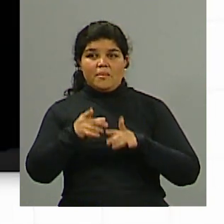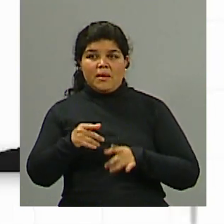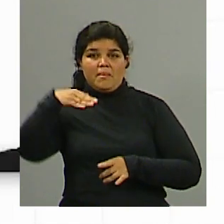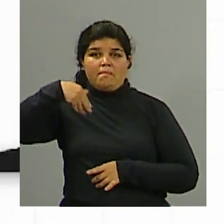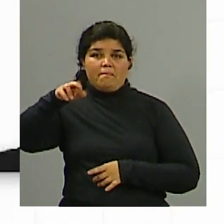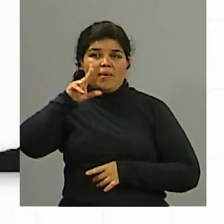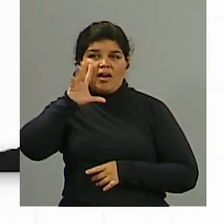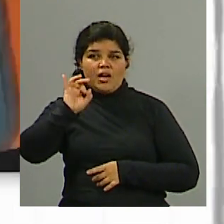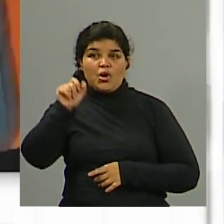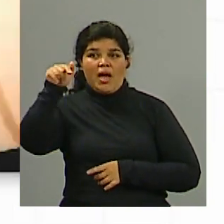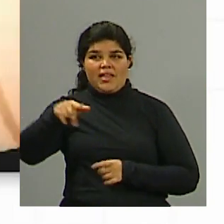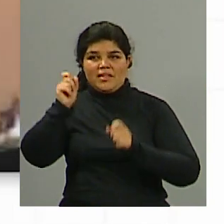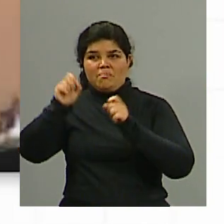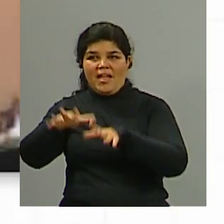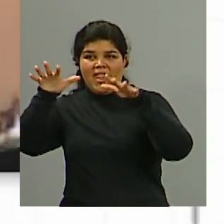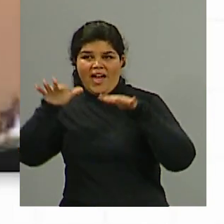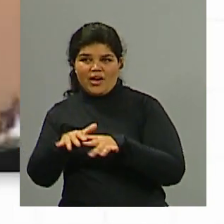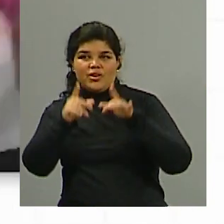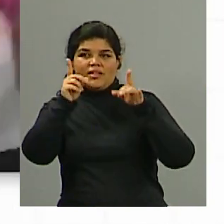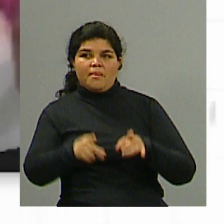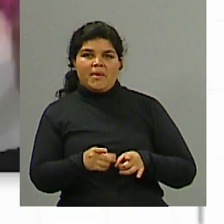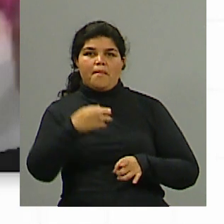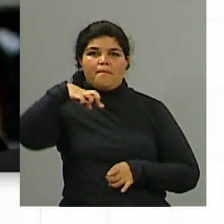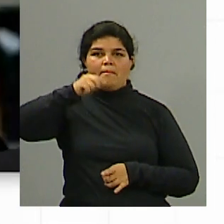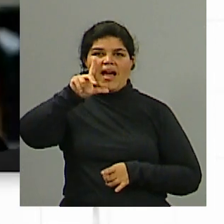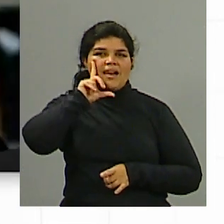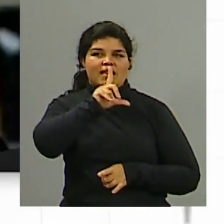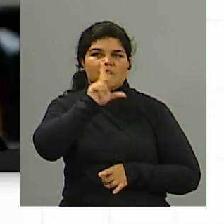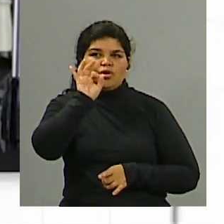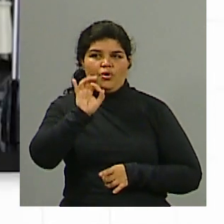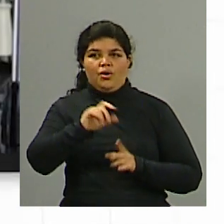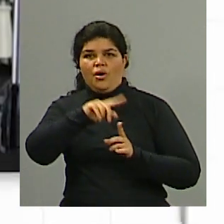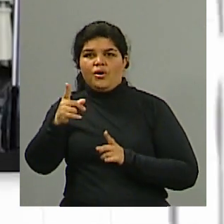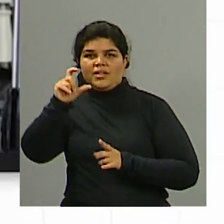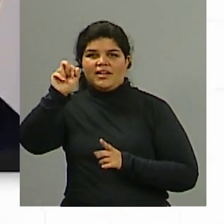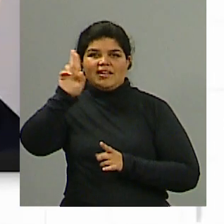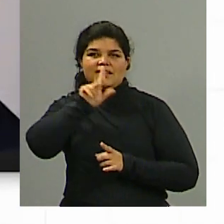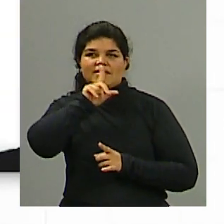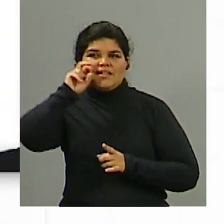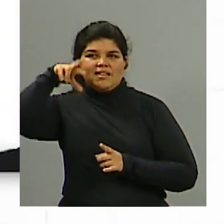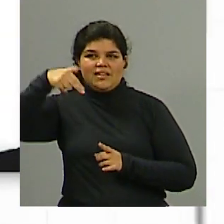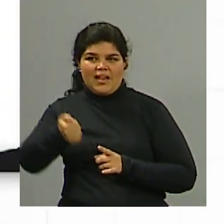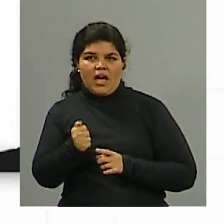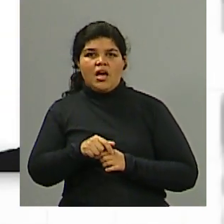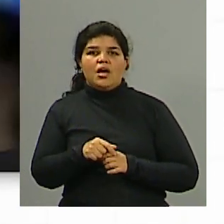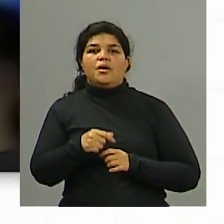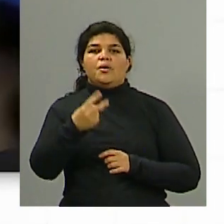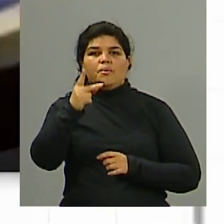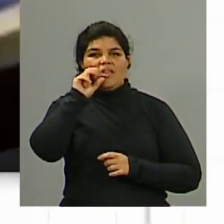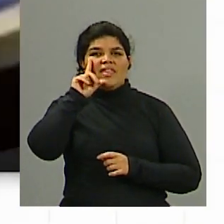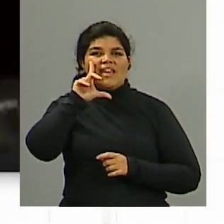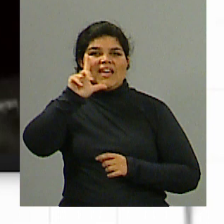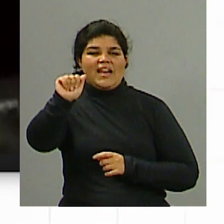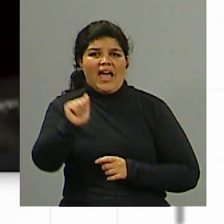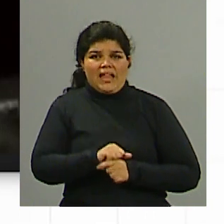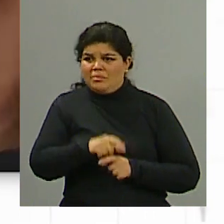cuál es? Es Milagritos por el Orti, Palito, Reboira, Lincho, Roberto Flores, Cristina Megaher, son todos. Fernando Peño va con onda, diría Castelo. Paro acá porque la